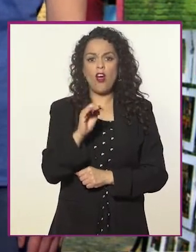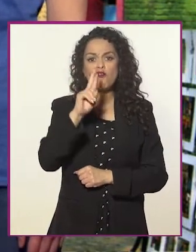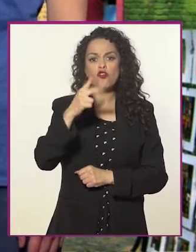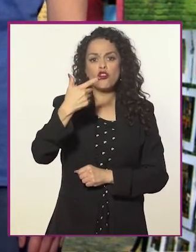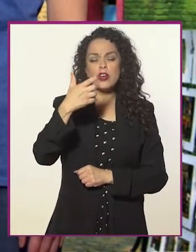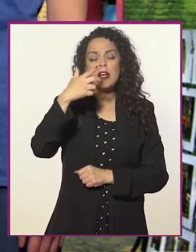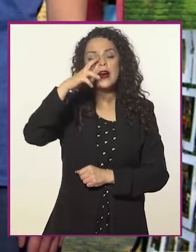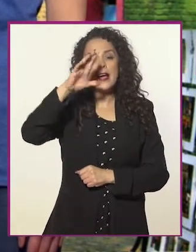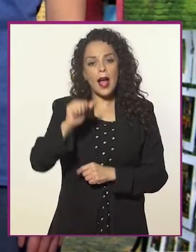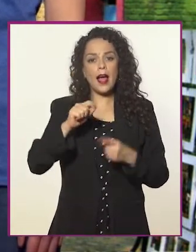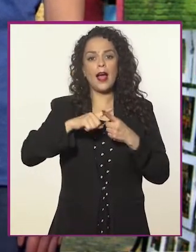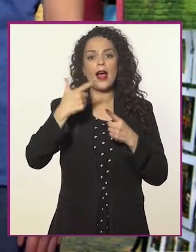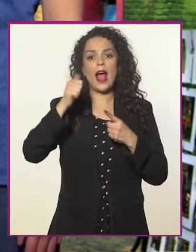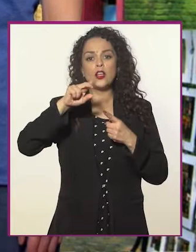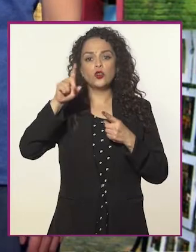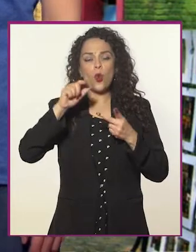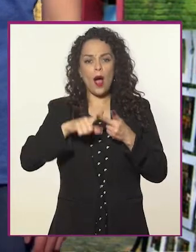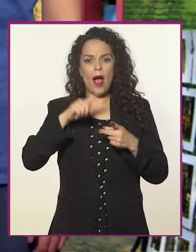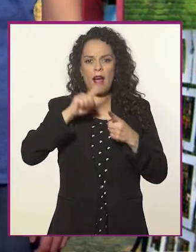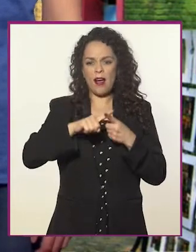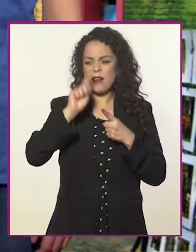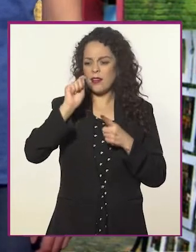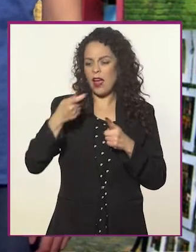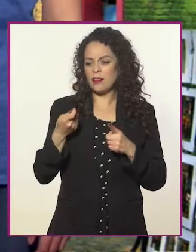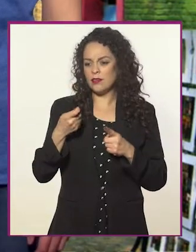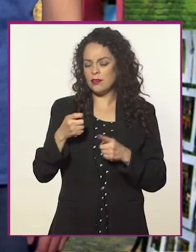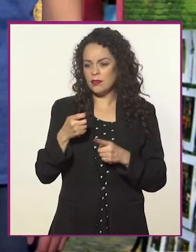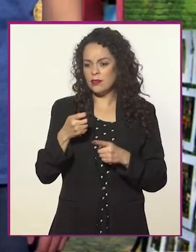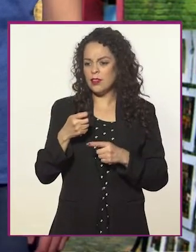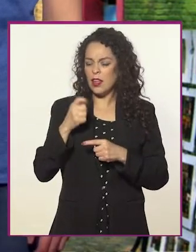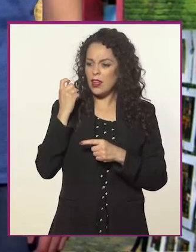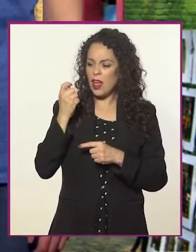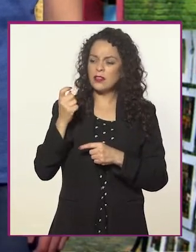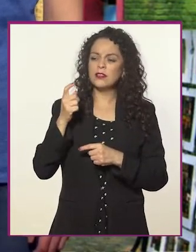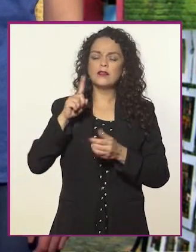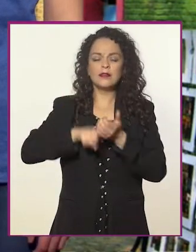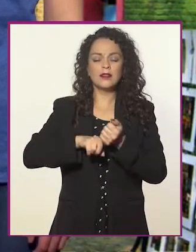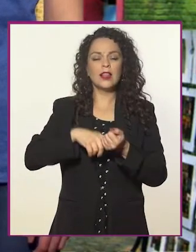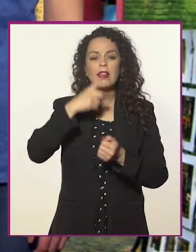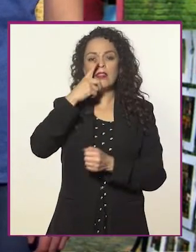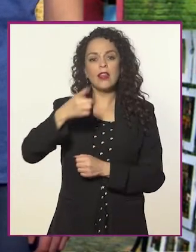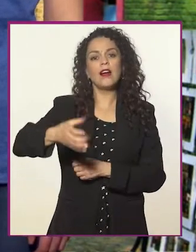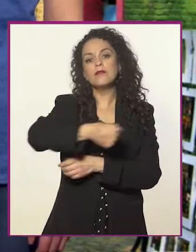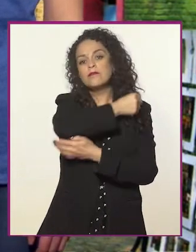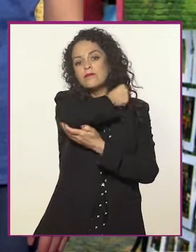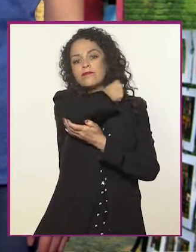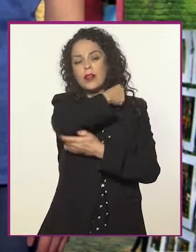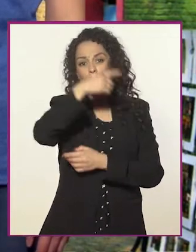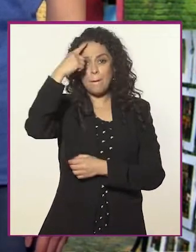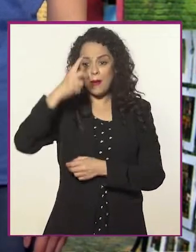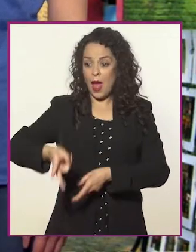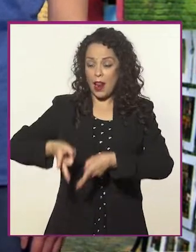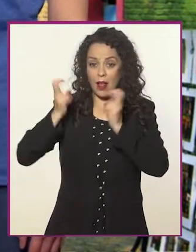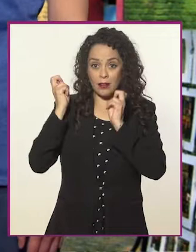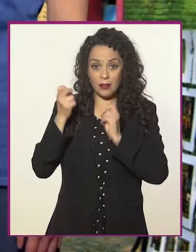la ganzúa. La furca es esa llave con la que te someten por el cuello y roban. ¿Viste?